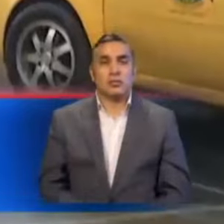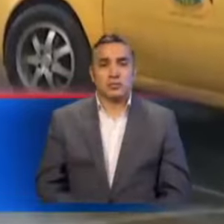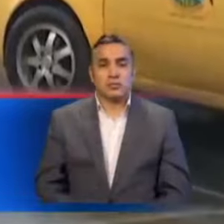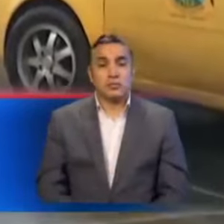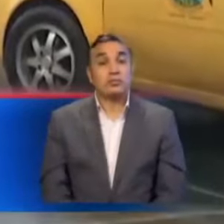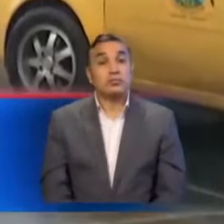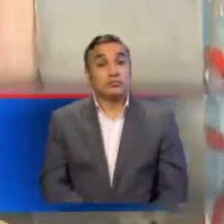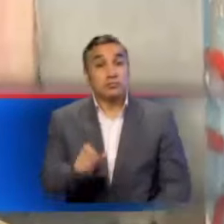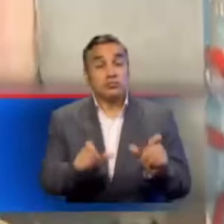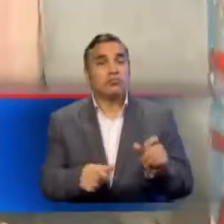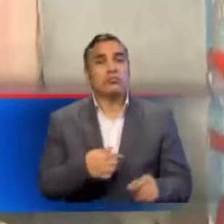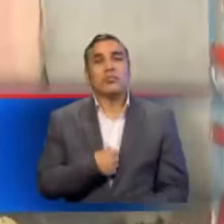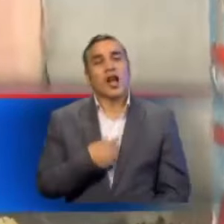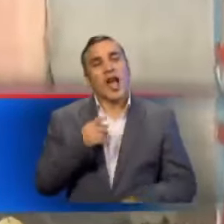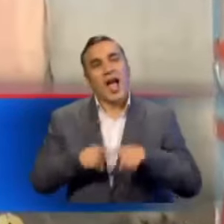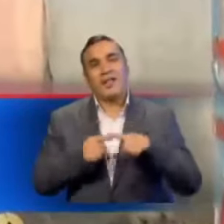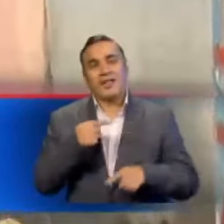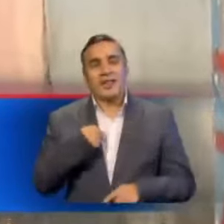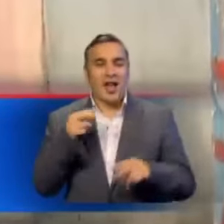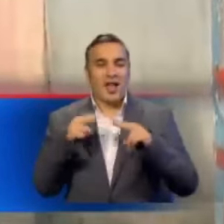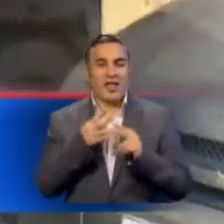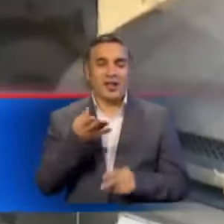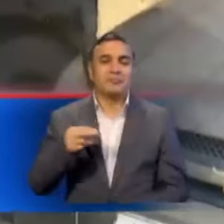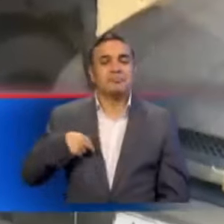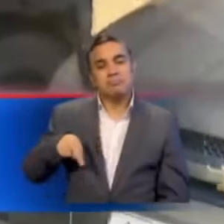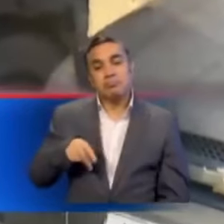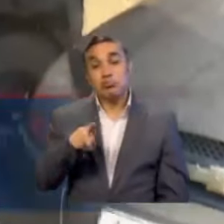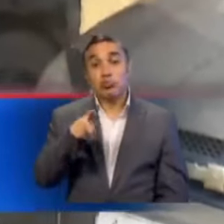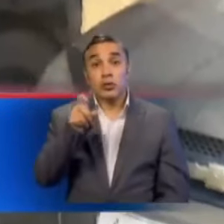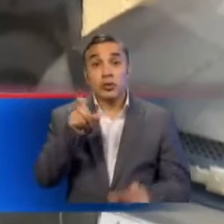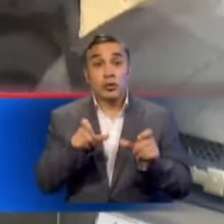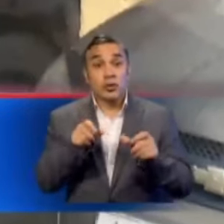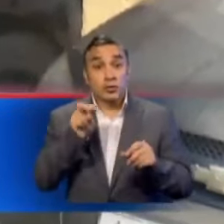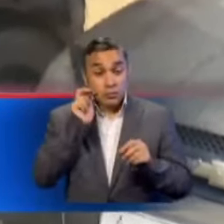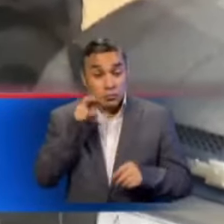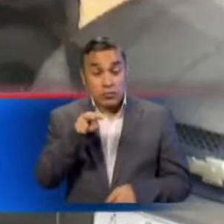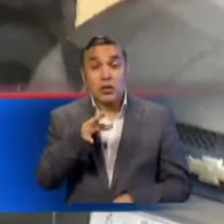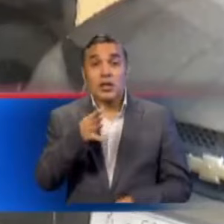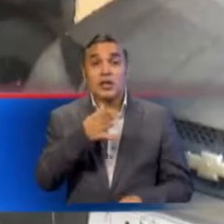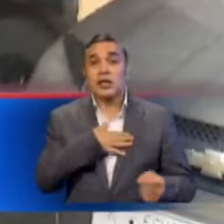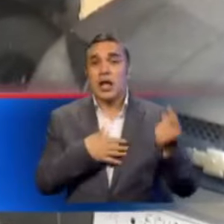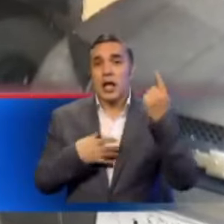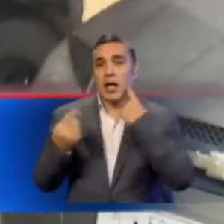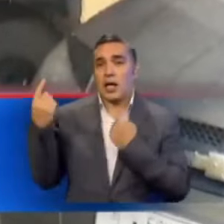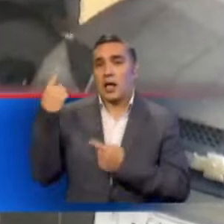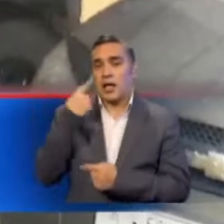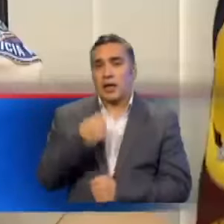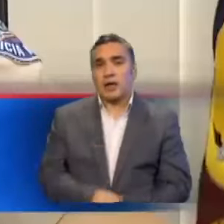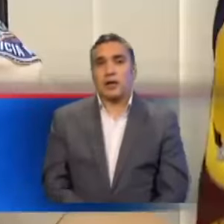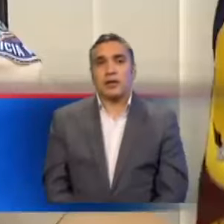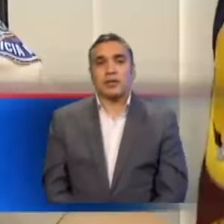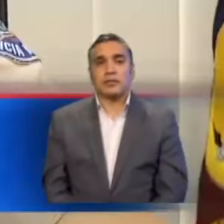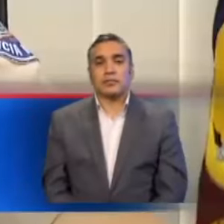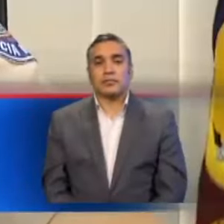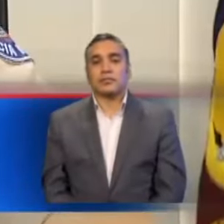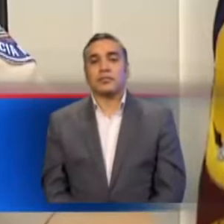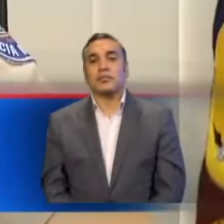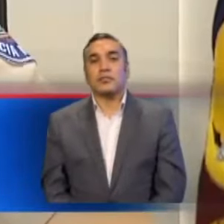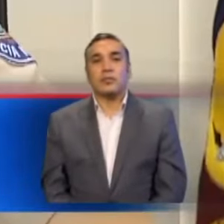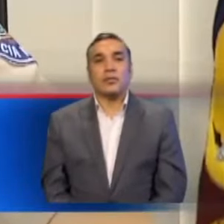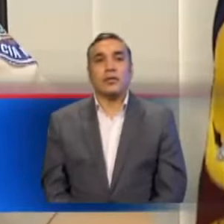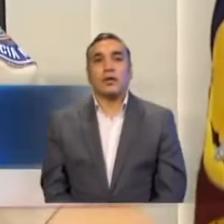Los sujetos se hicieron pasar como amigos del fallecido. Una persona que asistía al velorio resultó herida. Los cuales hacen impacto en